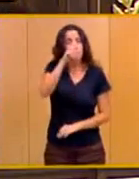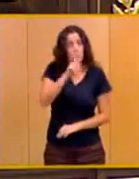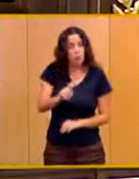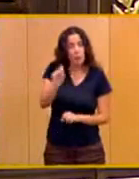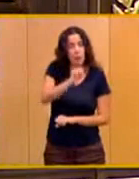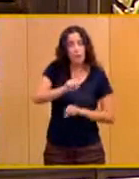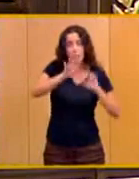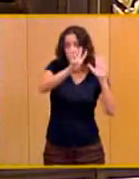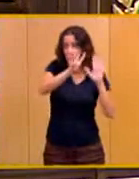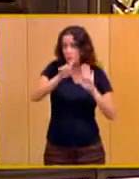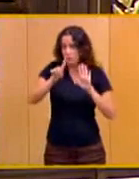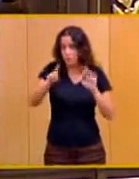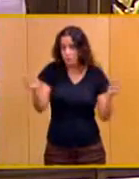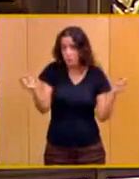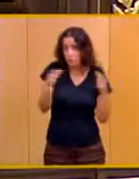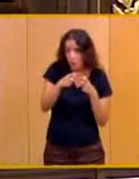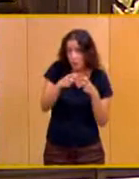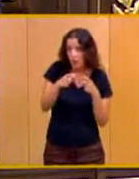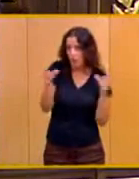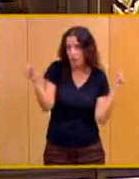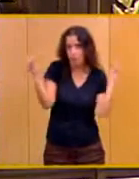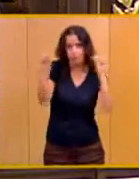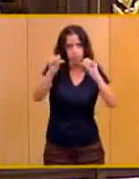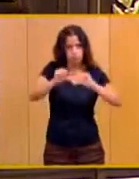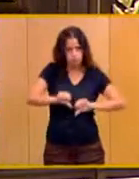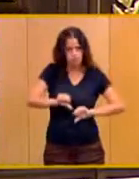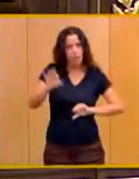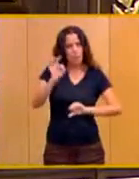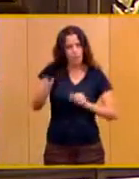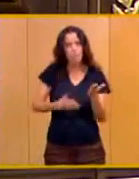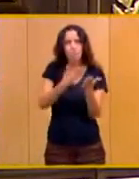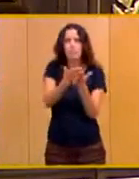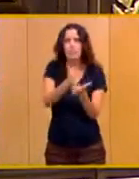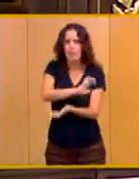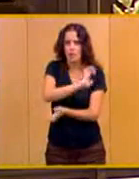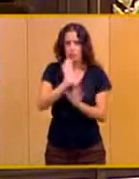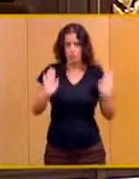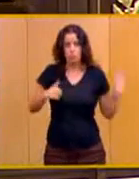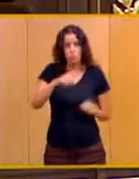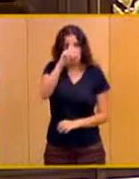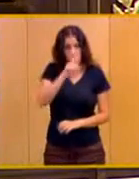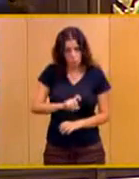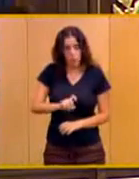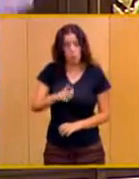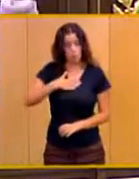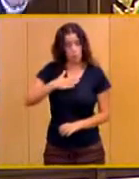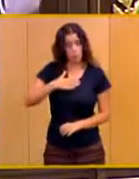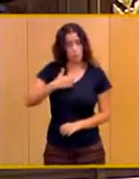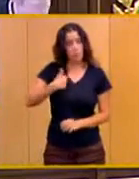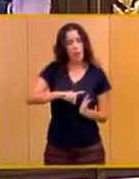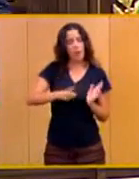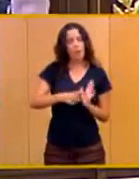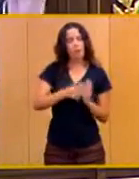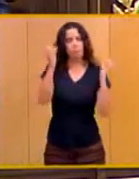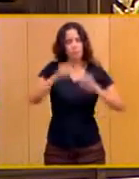la Seguridad Social estaba en quiebra y tuvimos que pedir un crédito. Yo le recuerdo a usted que nosotros aprobamos una ley para garantizar el